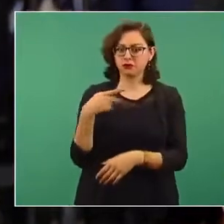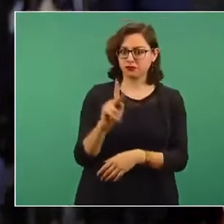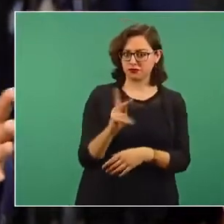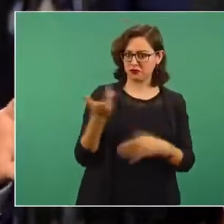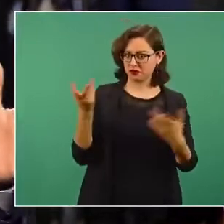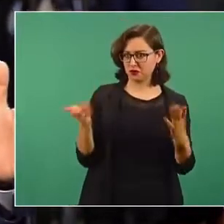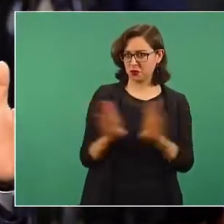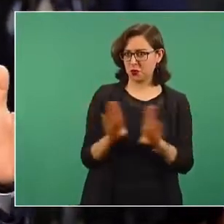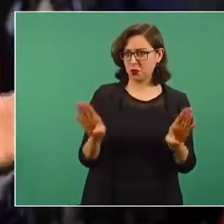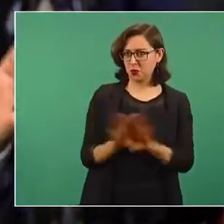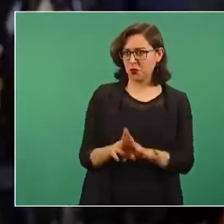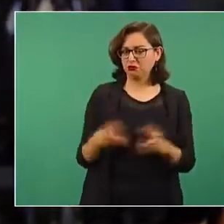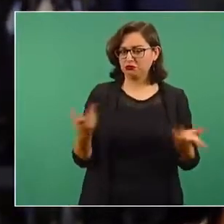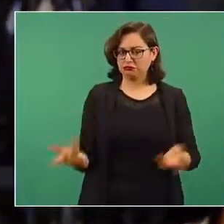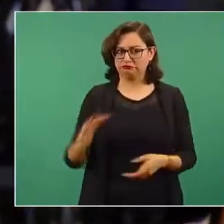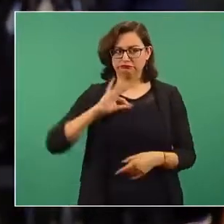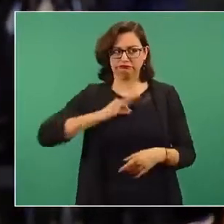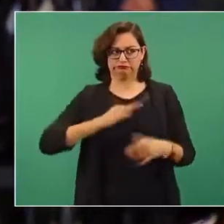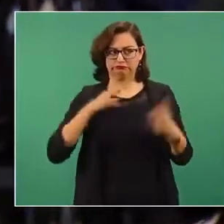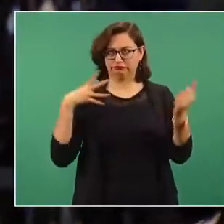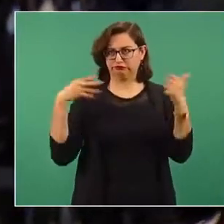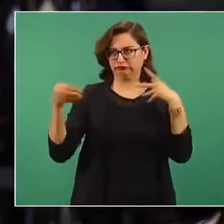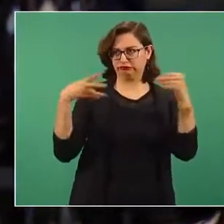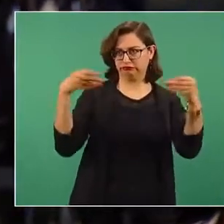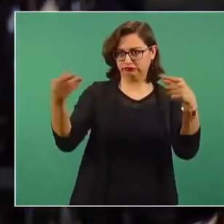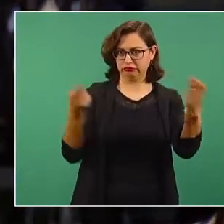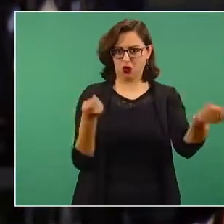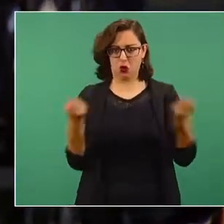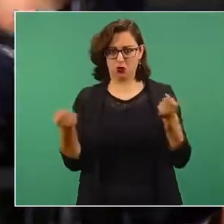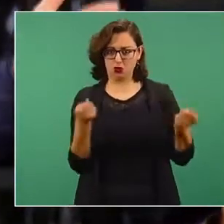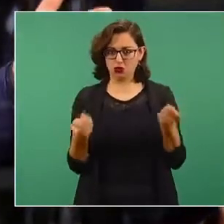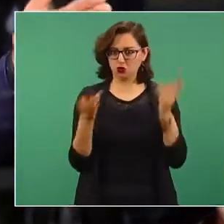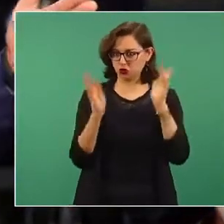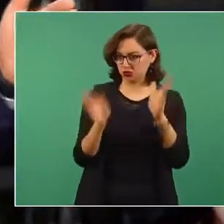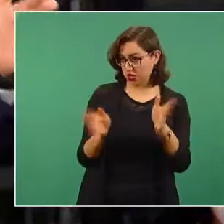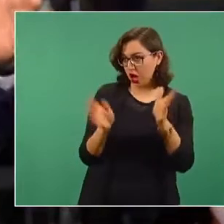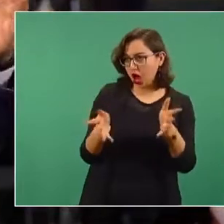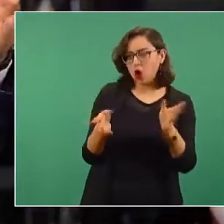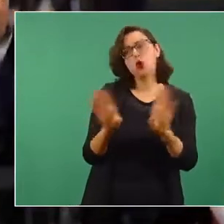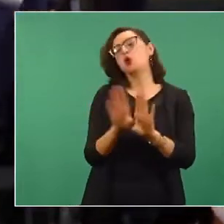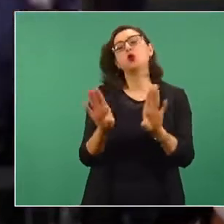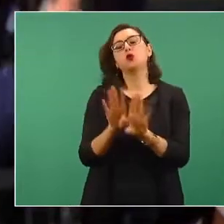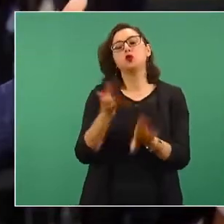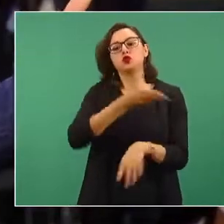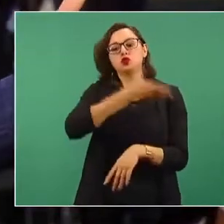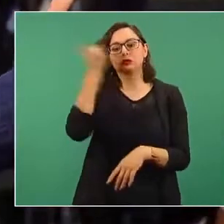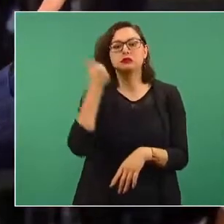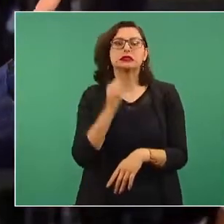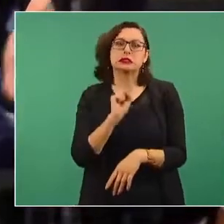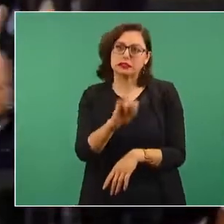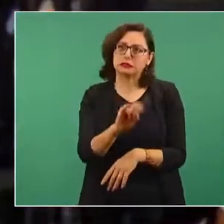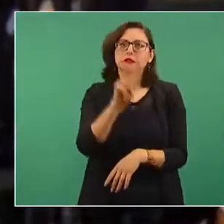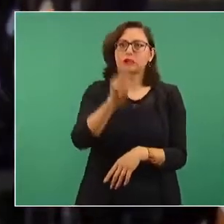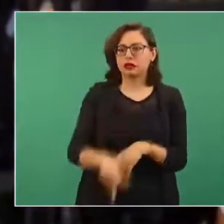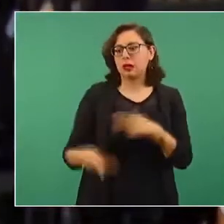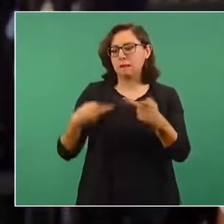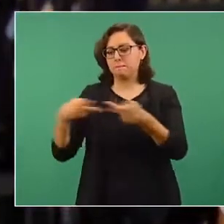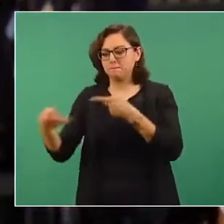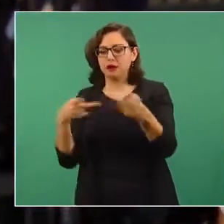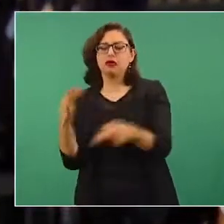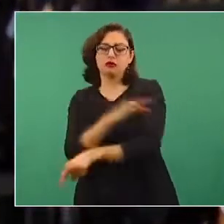estaría domada para esos días, a pesar de que el programa de vacunación estima que ya estaría vacunada una gran parte de la población. Esto